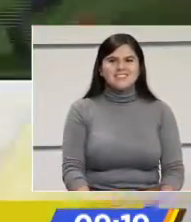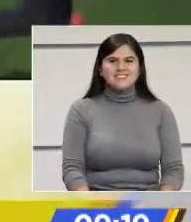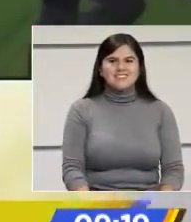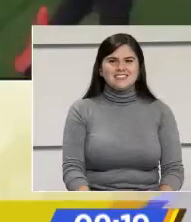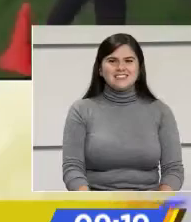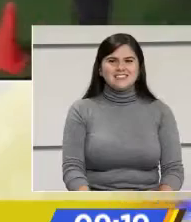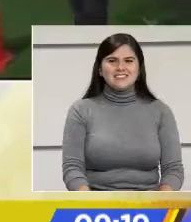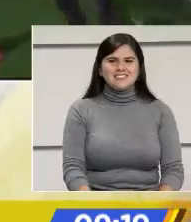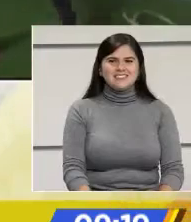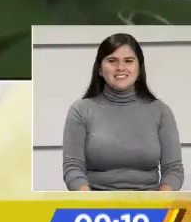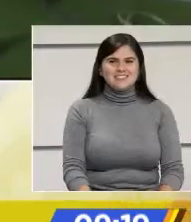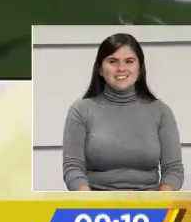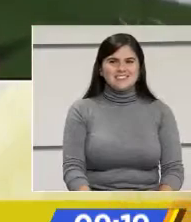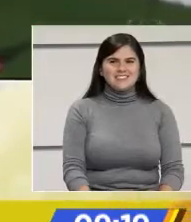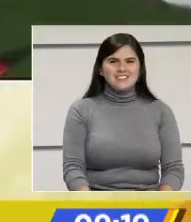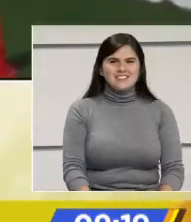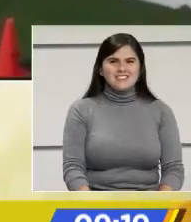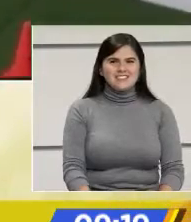El cangrejo para atrás.